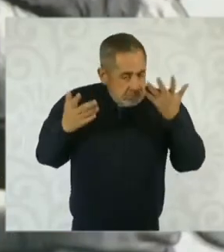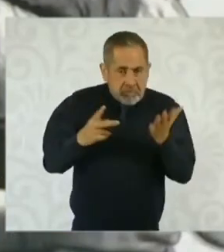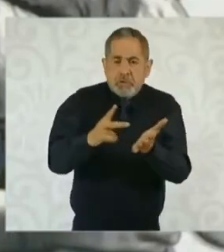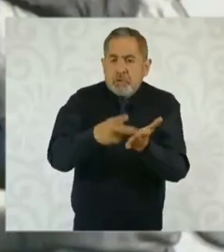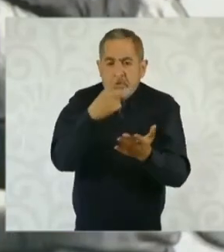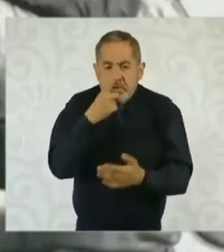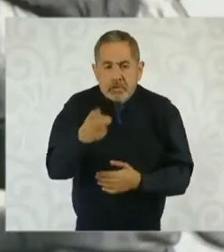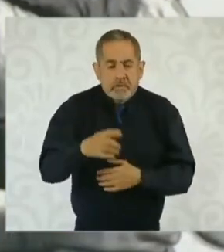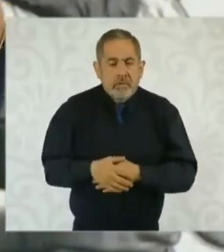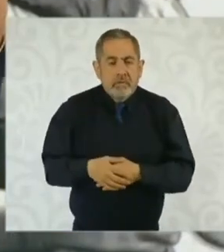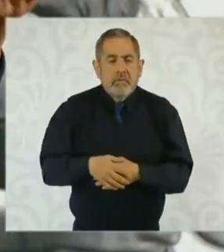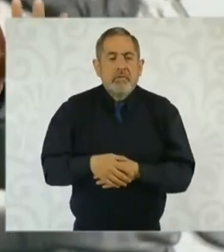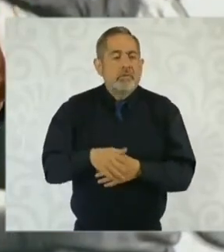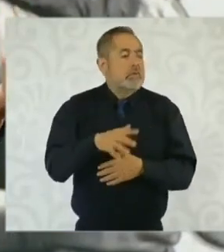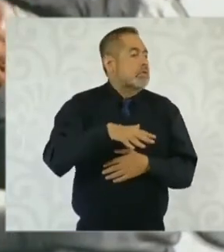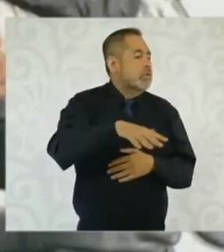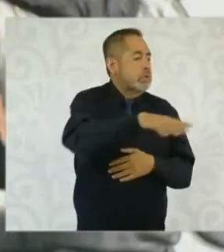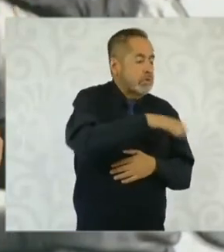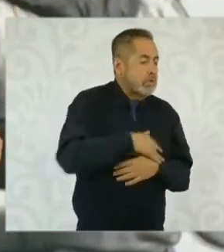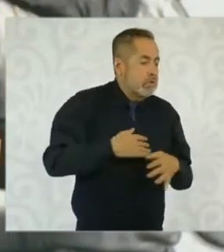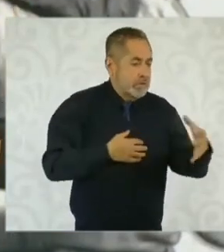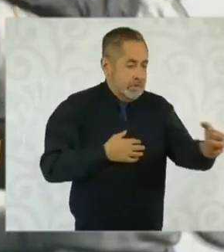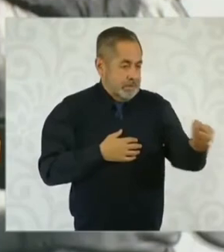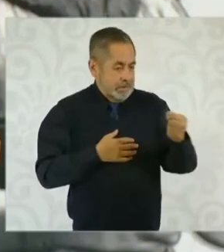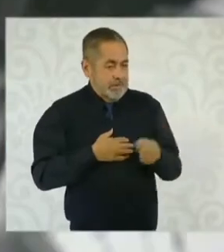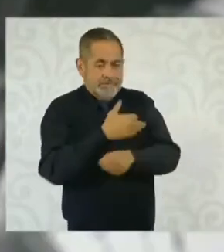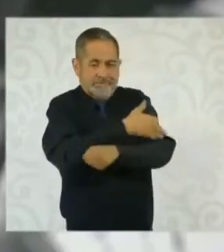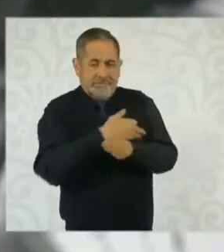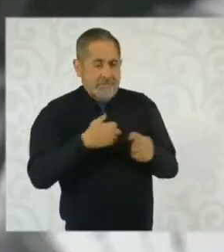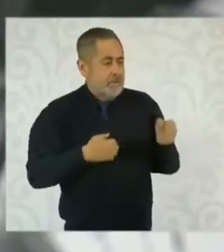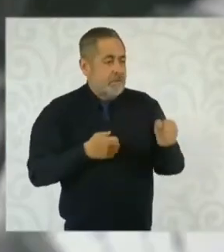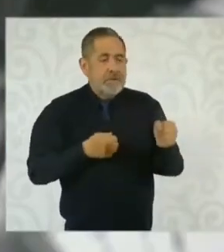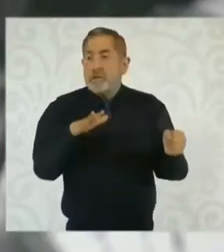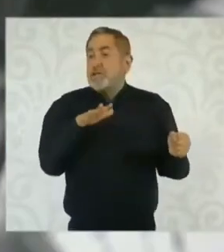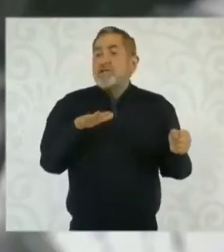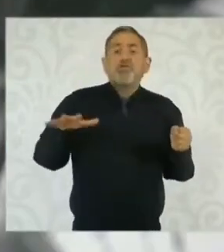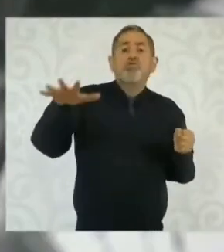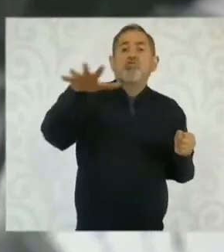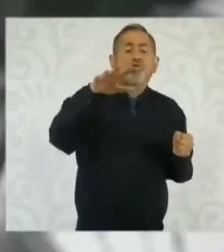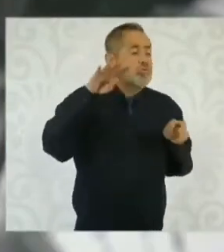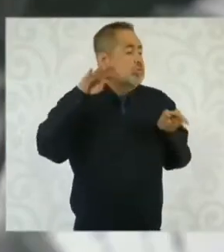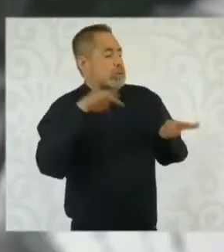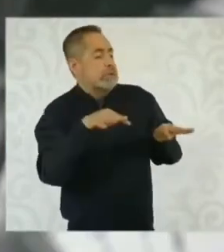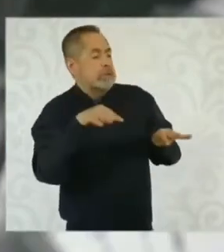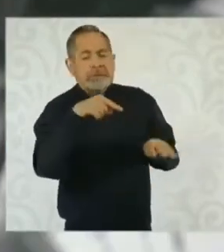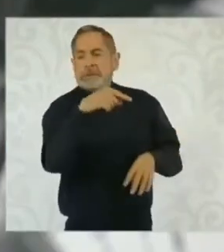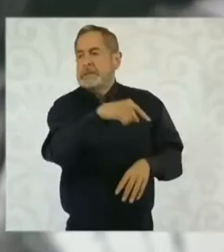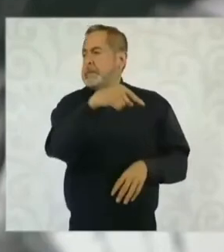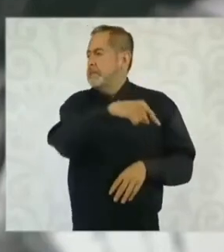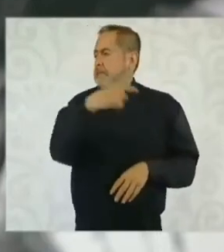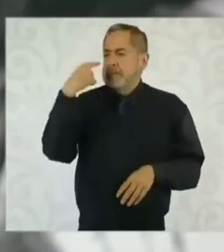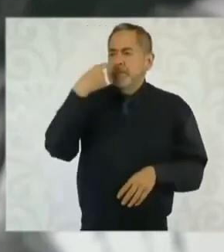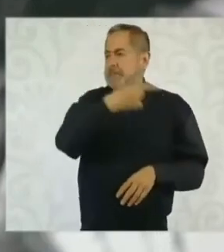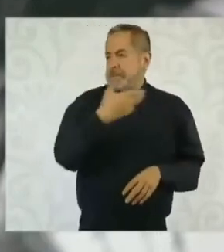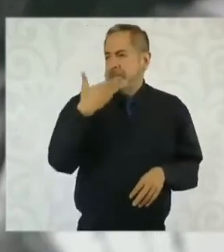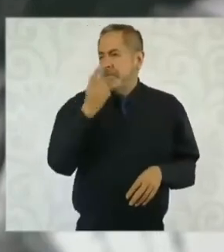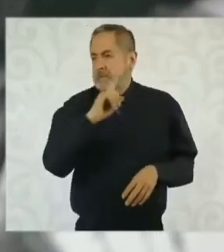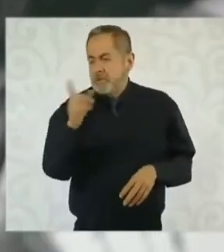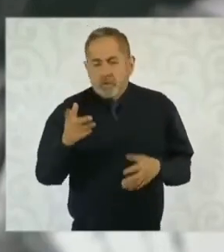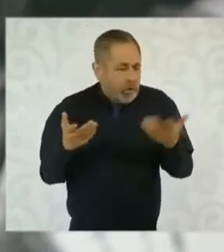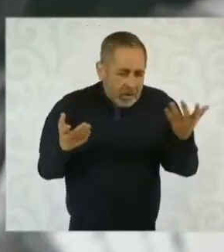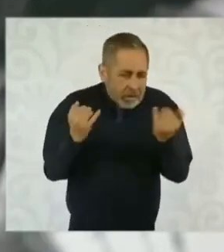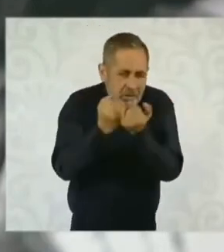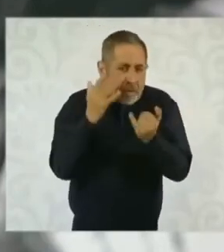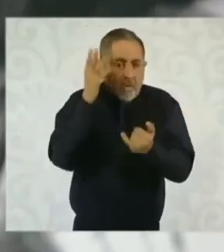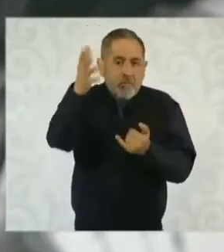repito, ¿quién va a sancionar si se pone a un familiar? Pues el pueblo. No se va a ver muy bien el partido que